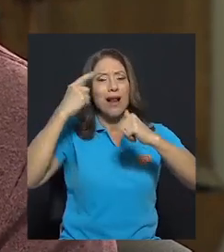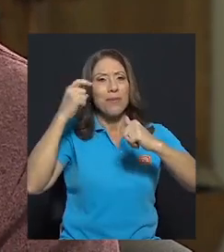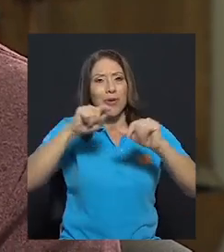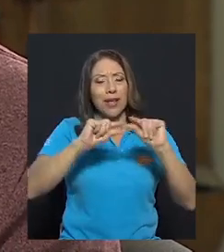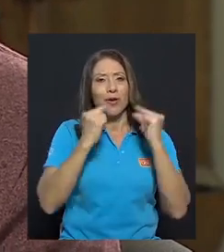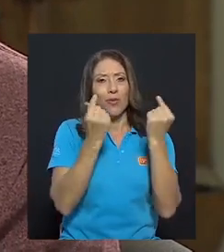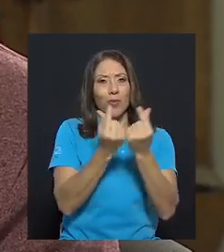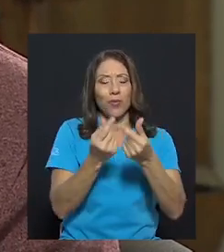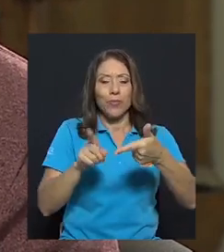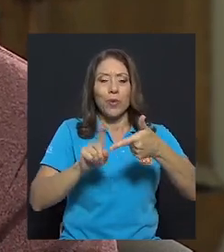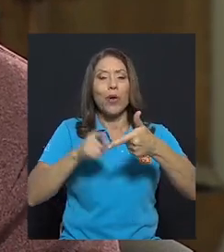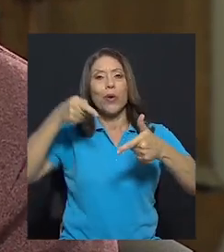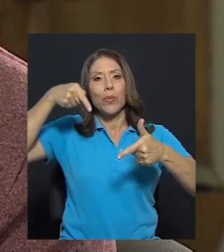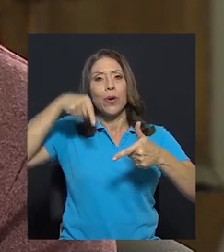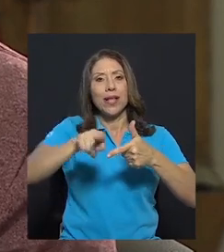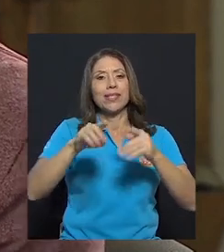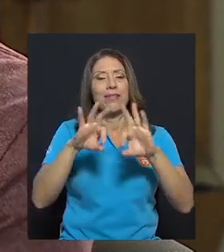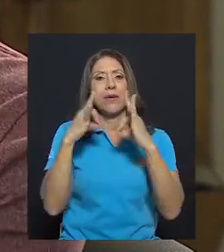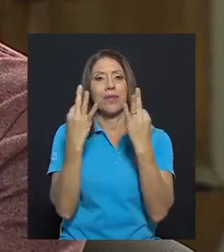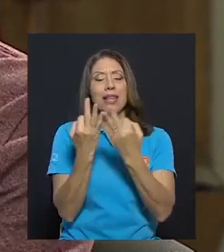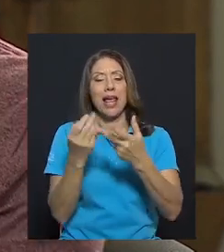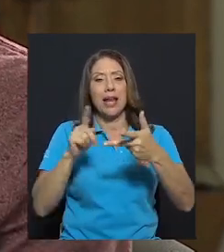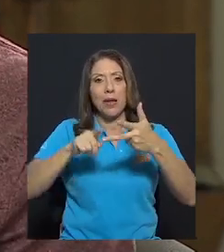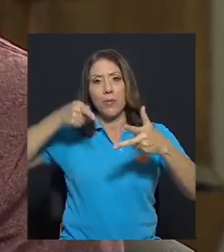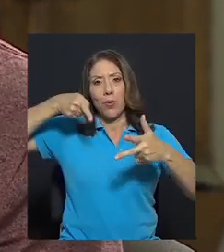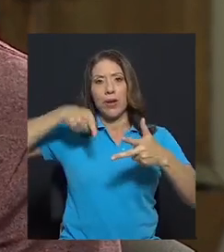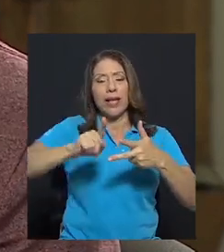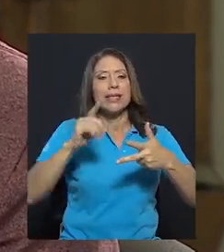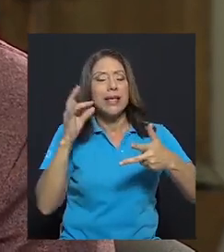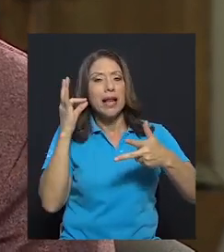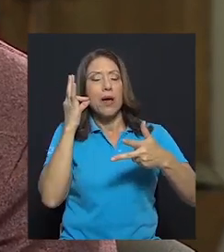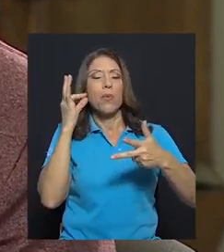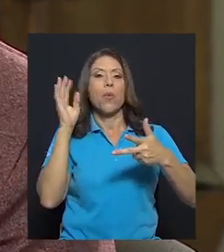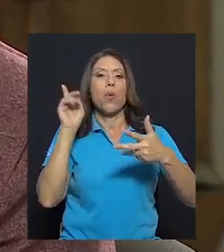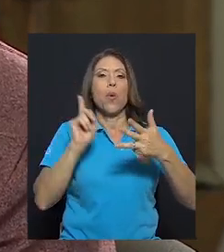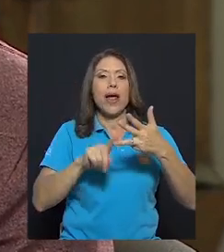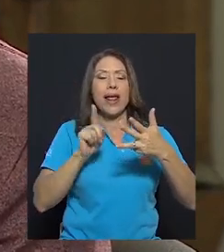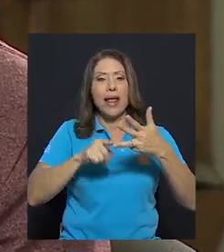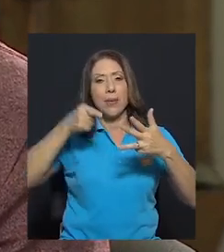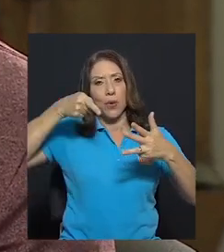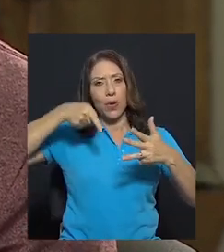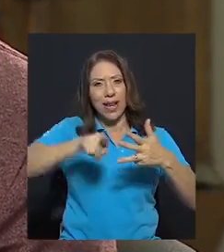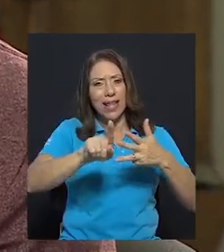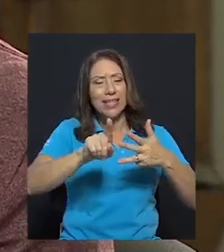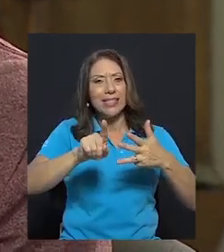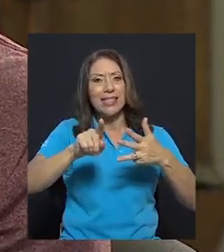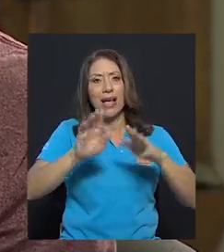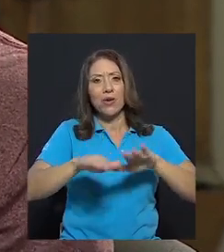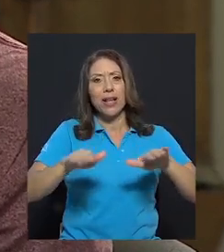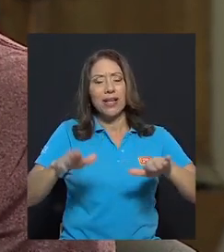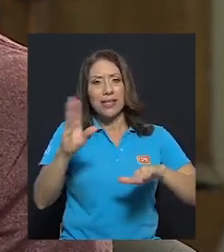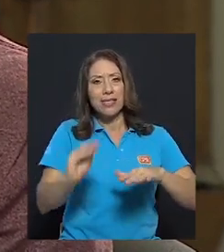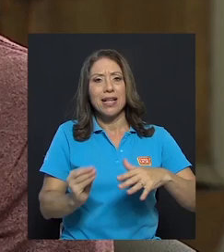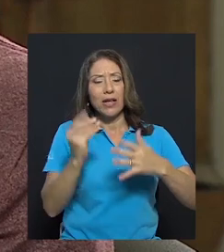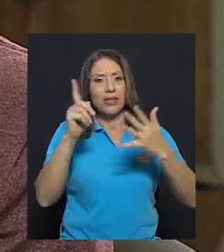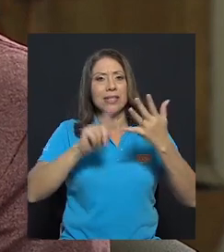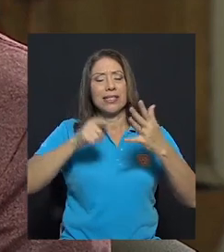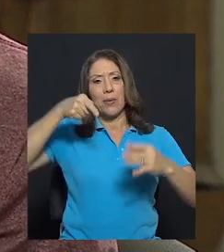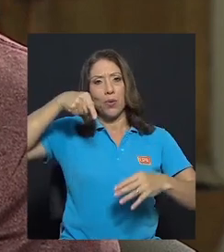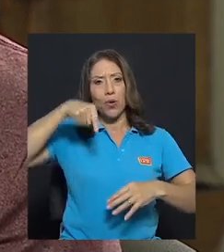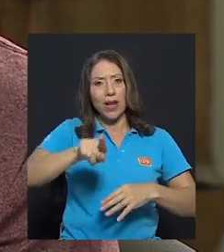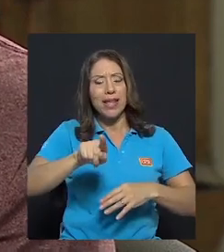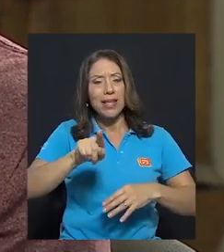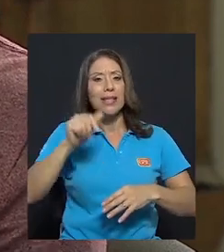violencia familiar, la violencia exclusiva hacia el género femenino, luego existe la violencia contra la niñez y la adolescencia,